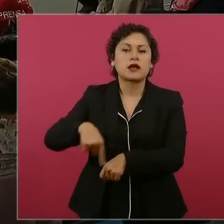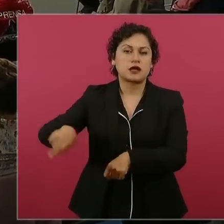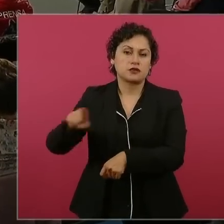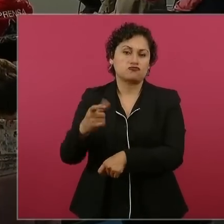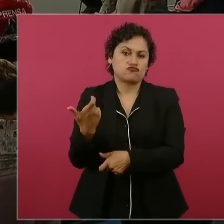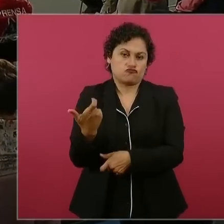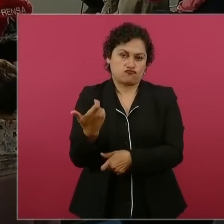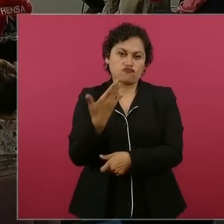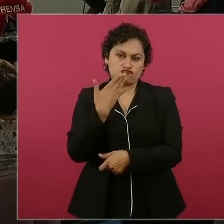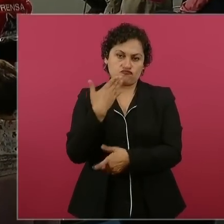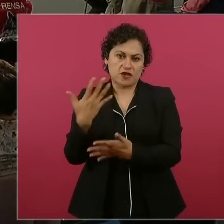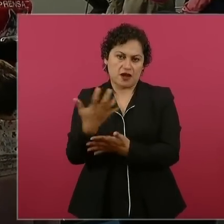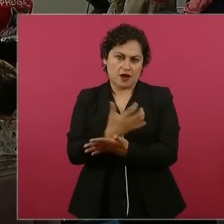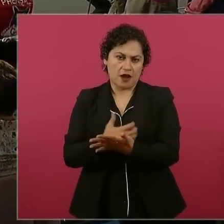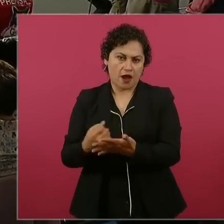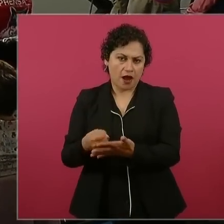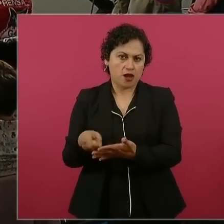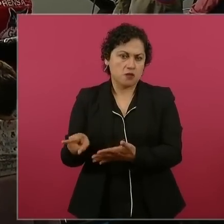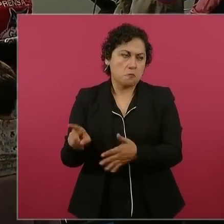tienen también